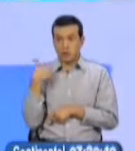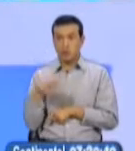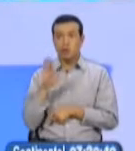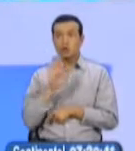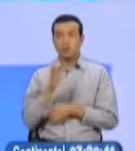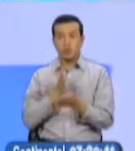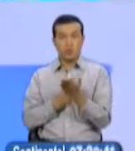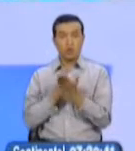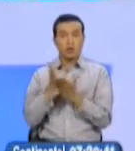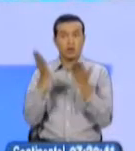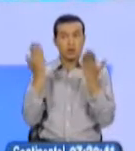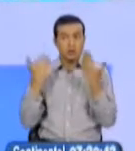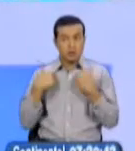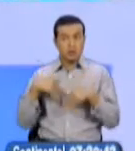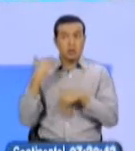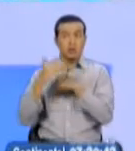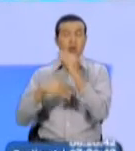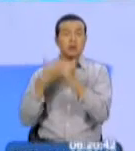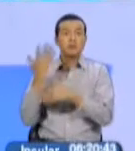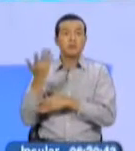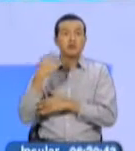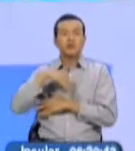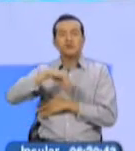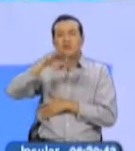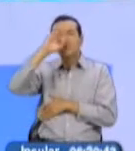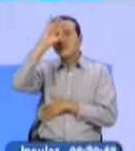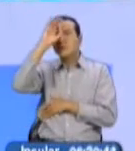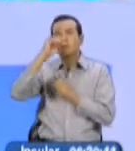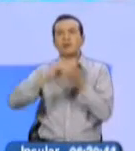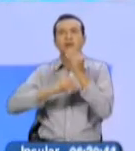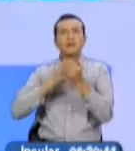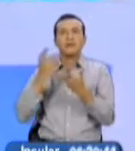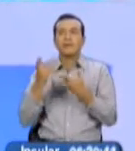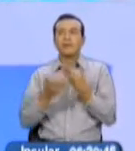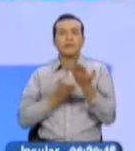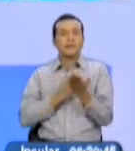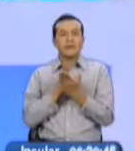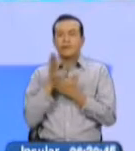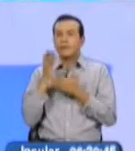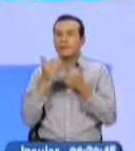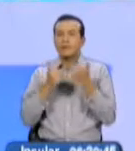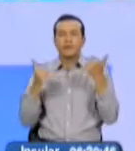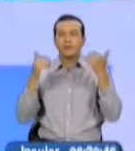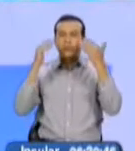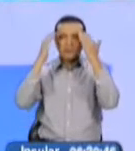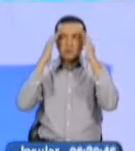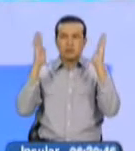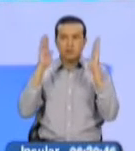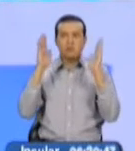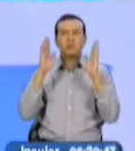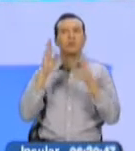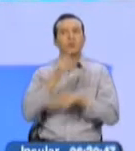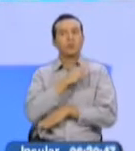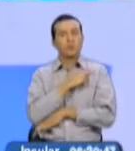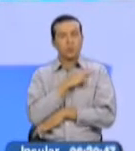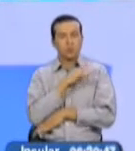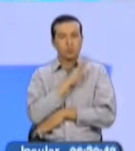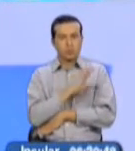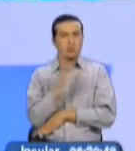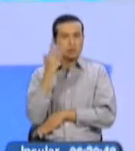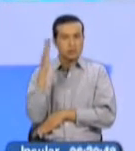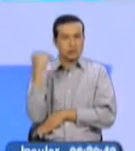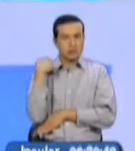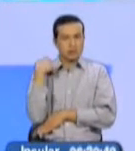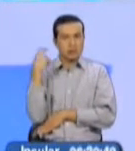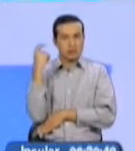su carrera termina y no saben qué hacer y no saben qué rumbo tomar entonces desde las universidades tenemos